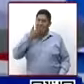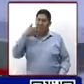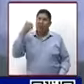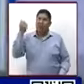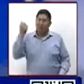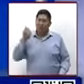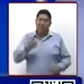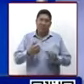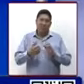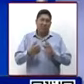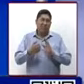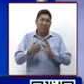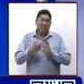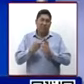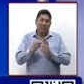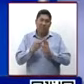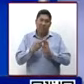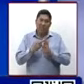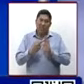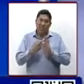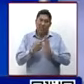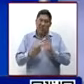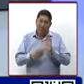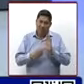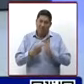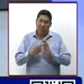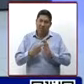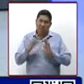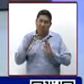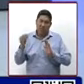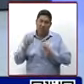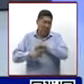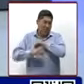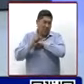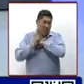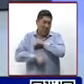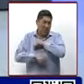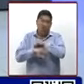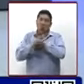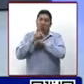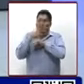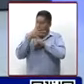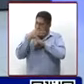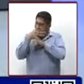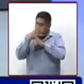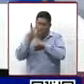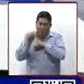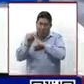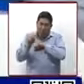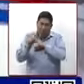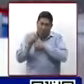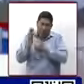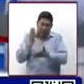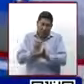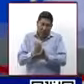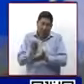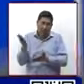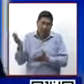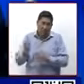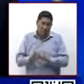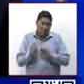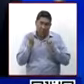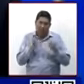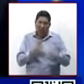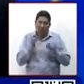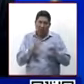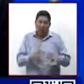pero que sea drástica. Con sanciones con verdaderas. Personas. Exacto. Que sí. No sea de broma. Para ir frenando ese tipo de hechos, ¿no?